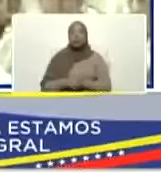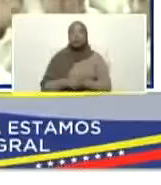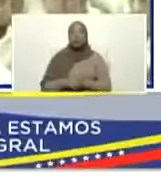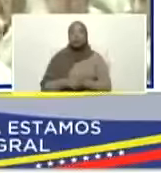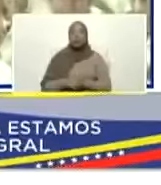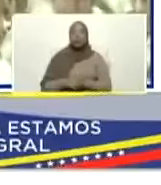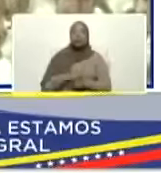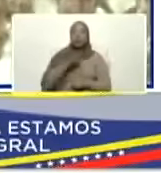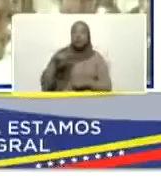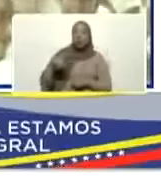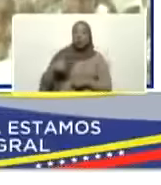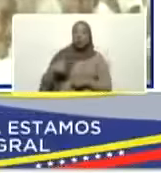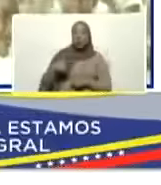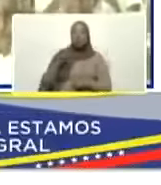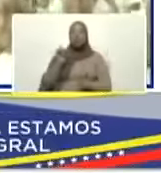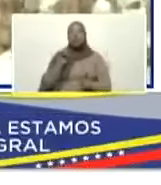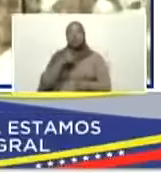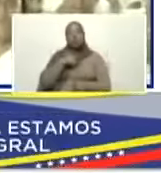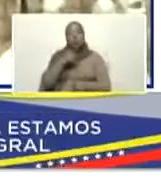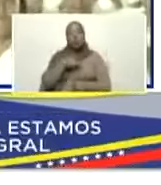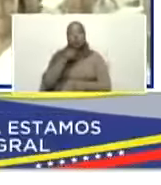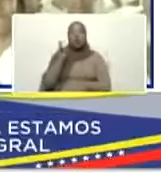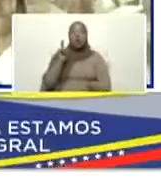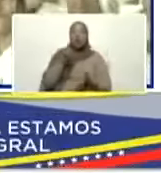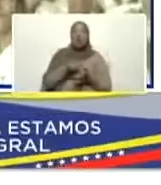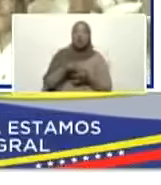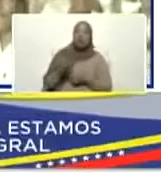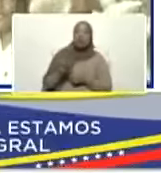Le digo que yo estoy muy inspirado hoy.